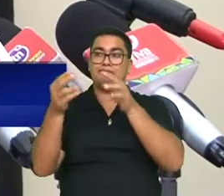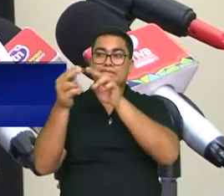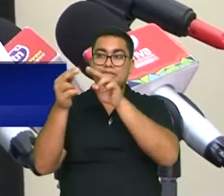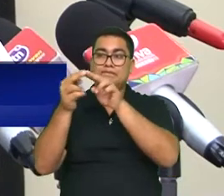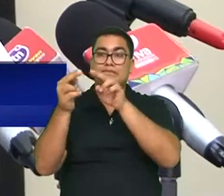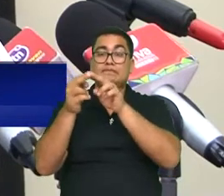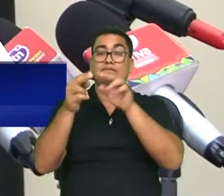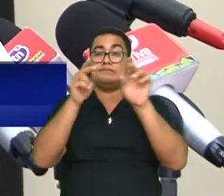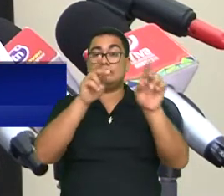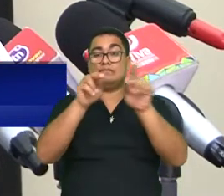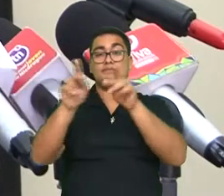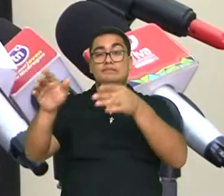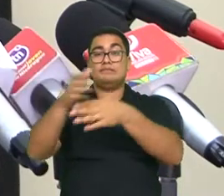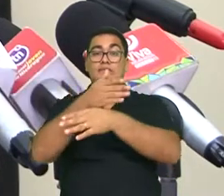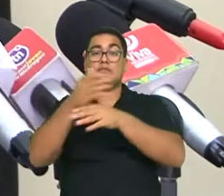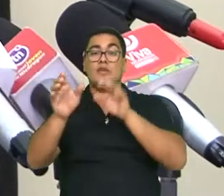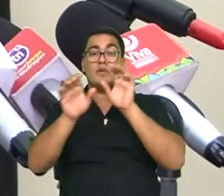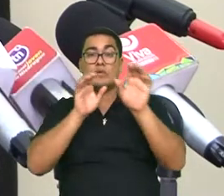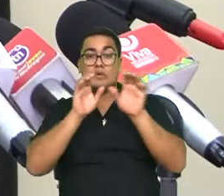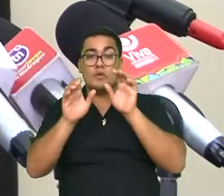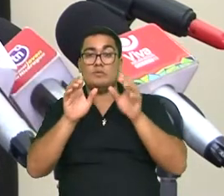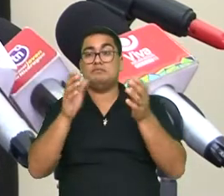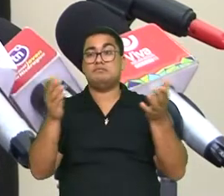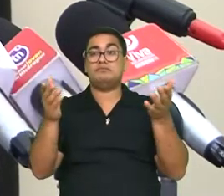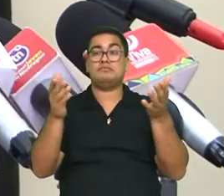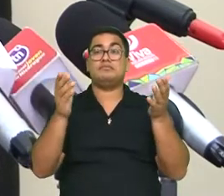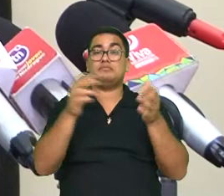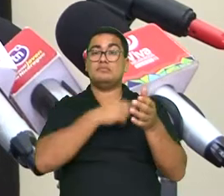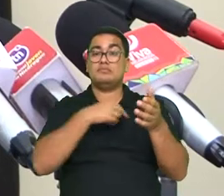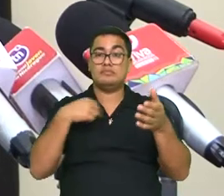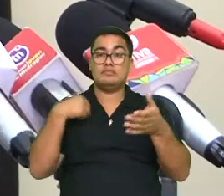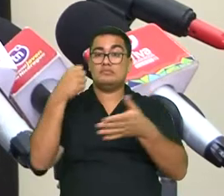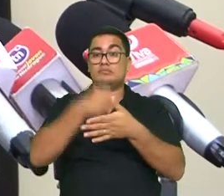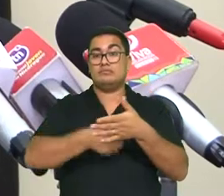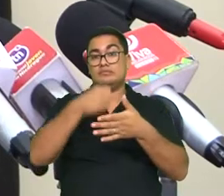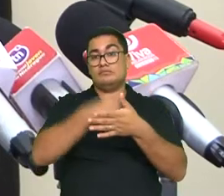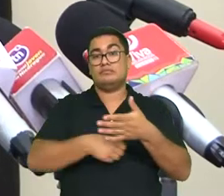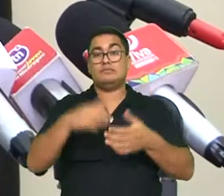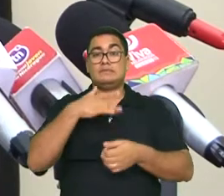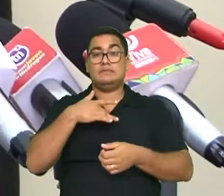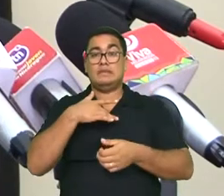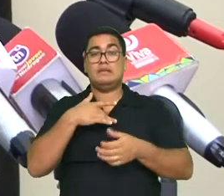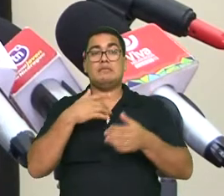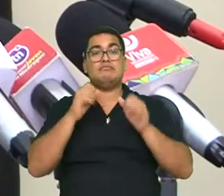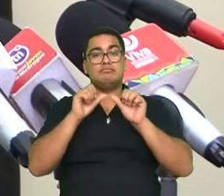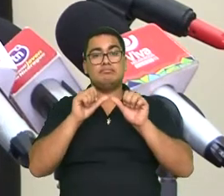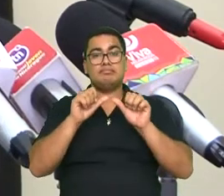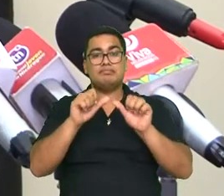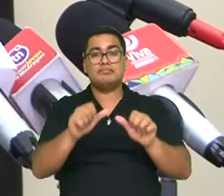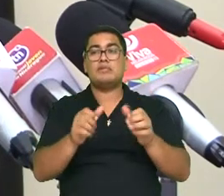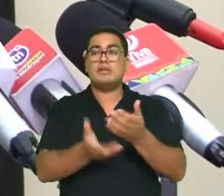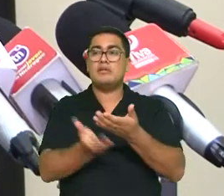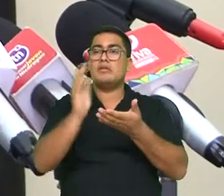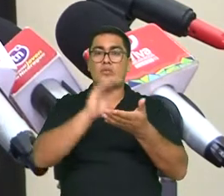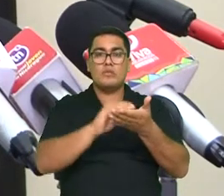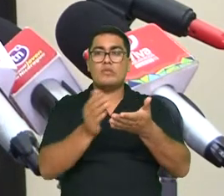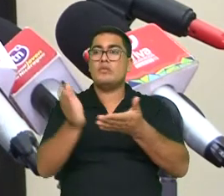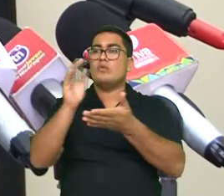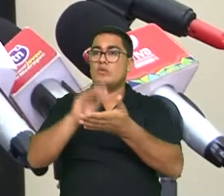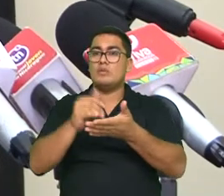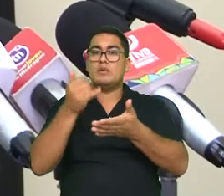los operadores de telecomunicaciones a fin de hacer los esfuerzos necesarios y seguir restableciendo los servicios